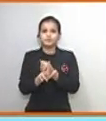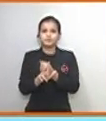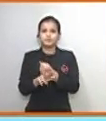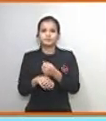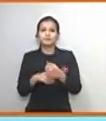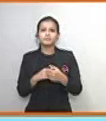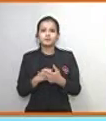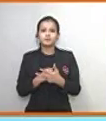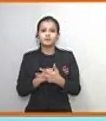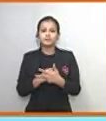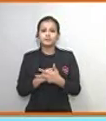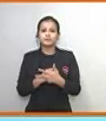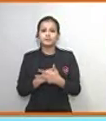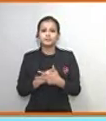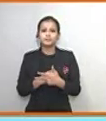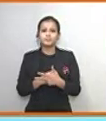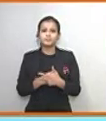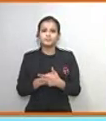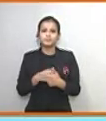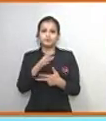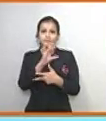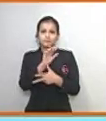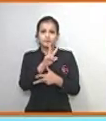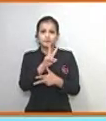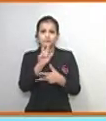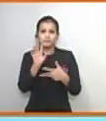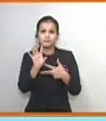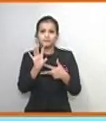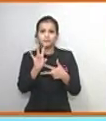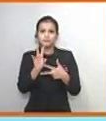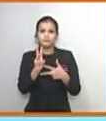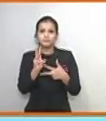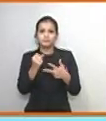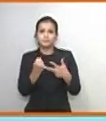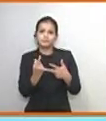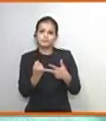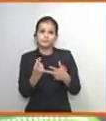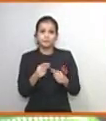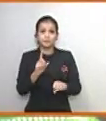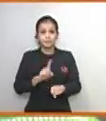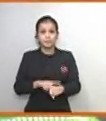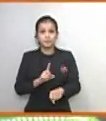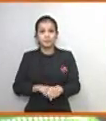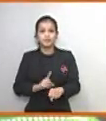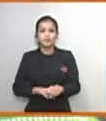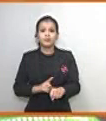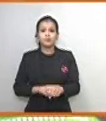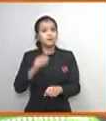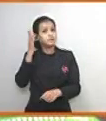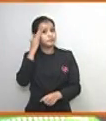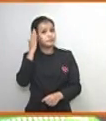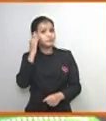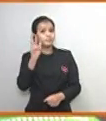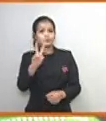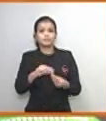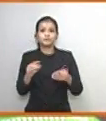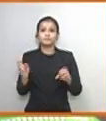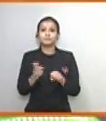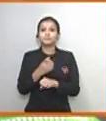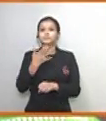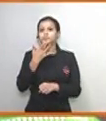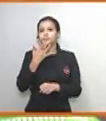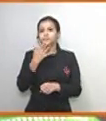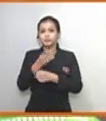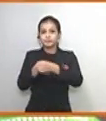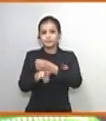en Pega 3 y estos son 82, 76 y 11. Es momento de conocer tus dos números favoritos junto a premiados